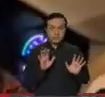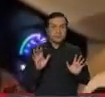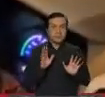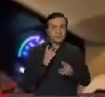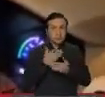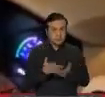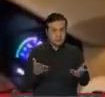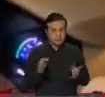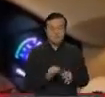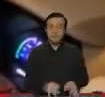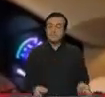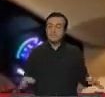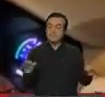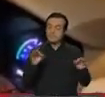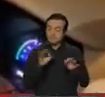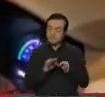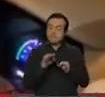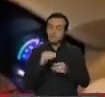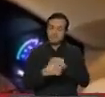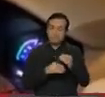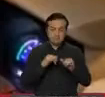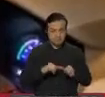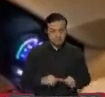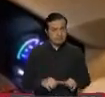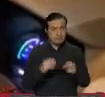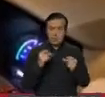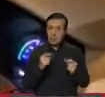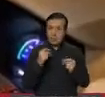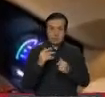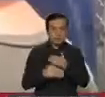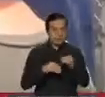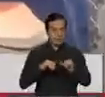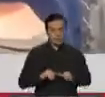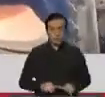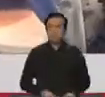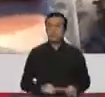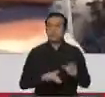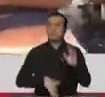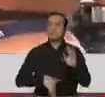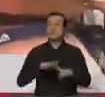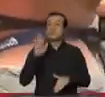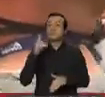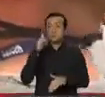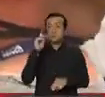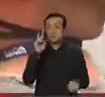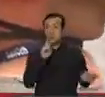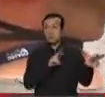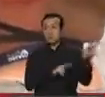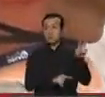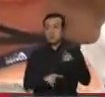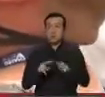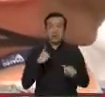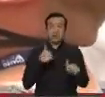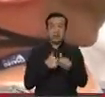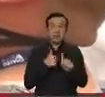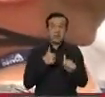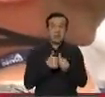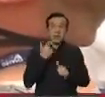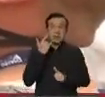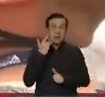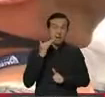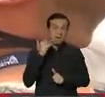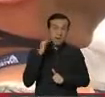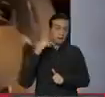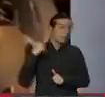que debemos ir con paso firme, acelerado, pero con paso firme. Sobre todo si se tiene en cuenta que está por llegar la fecha con el pico más alto